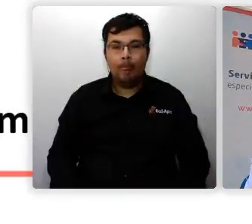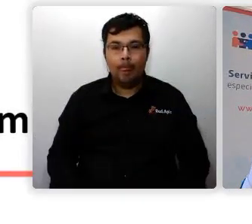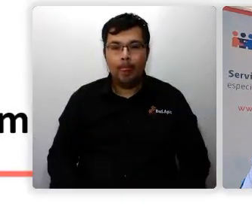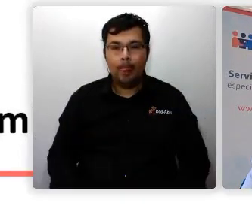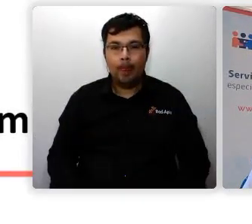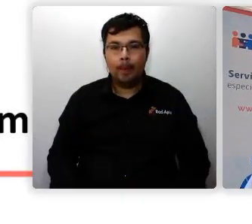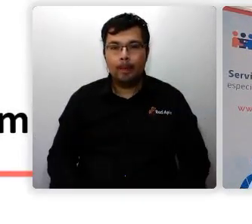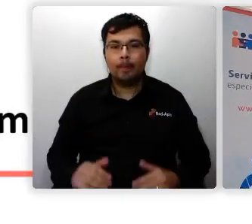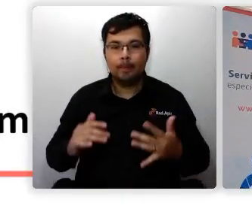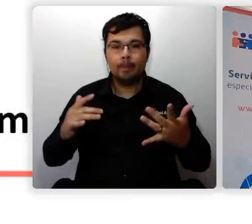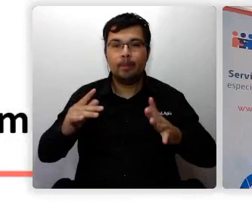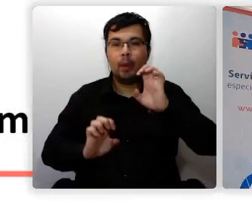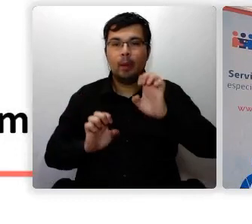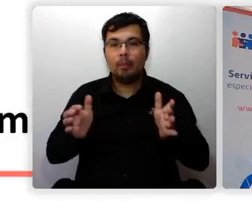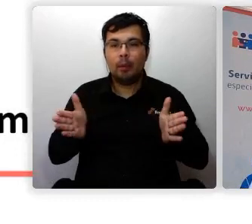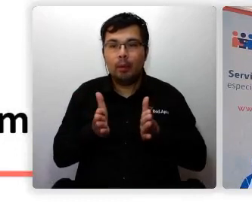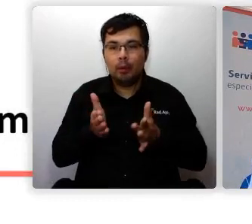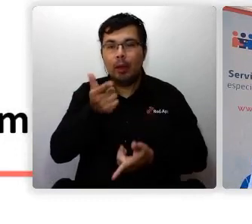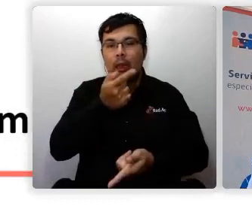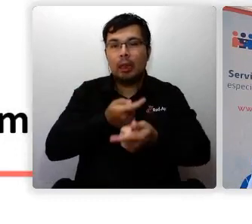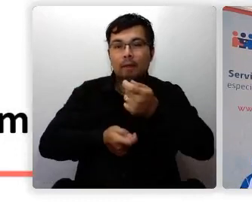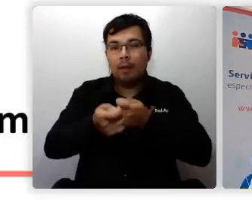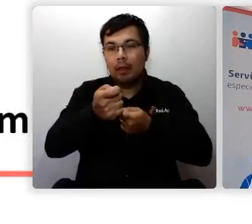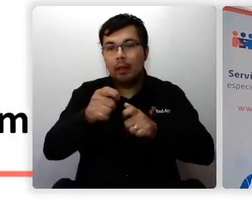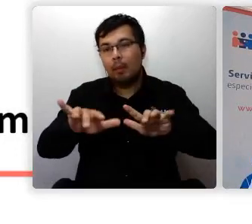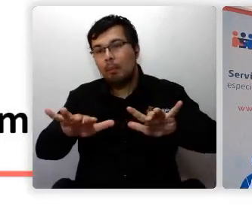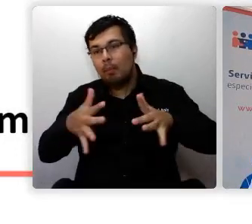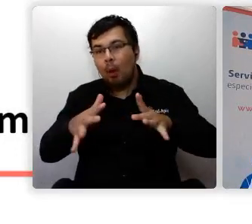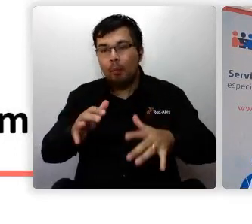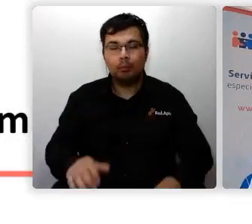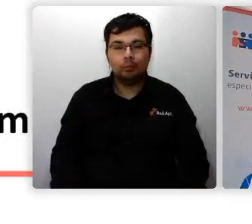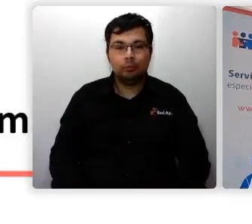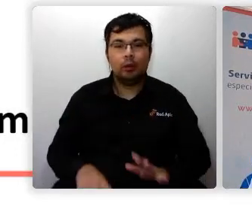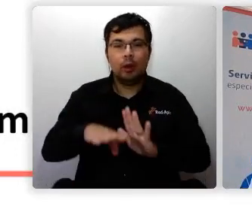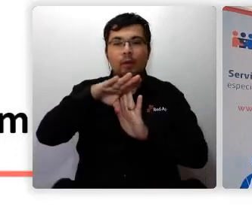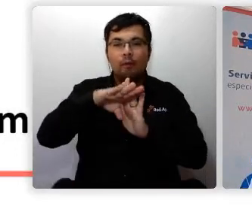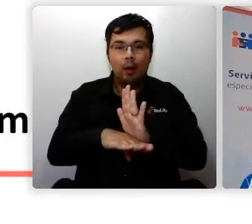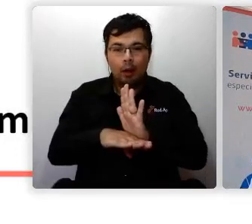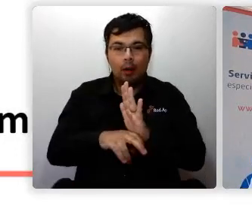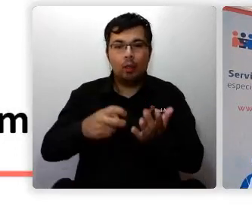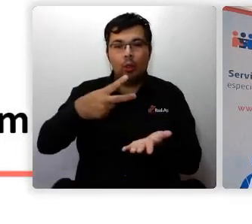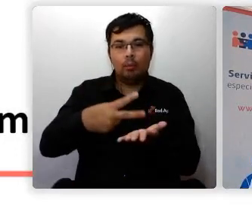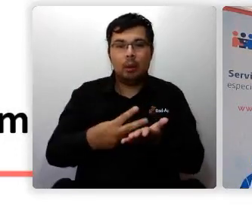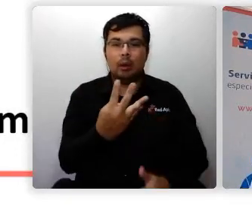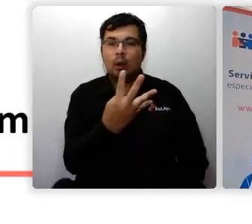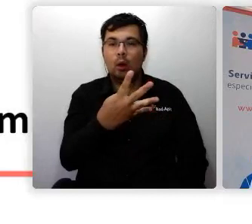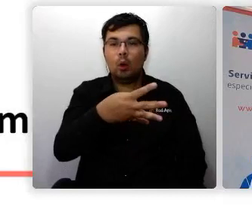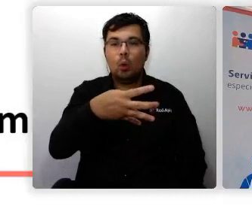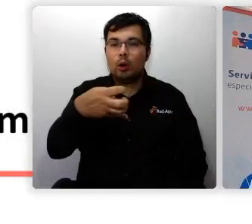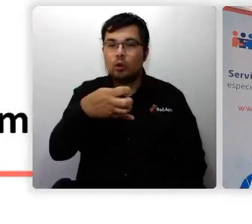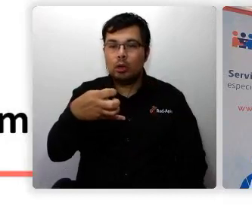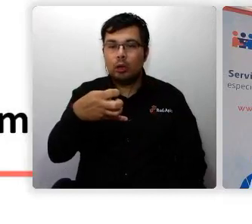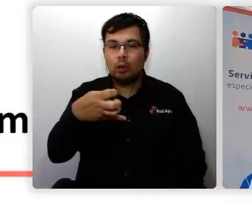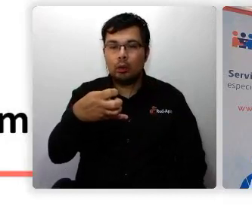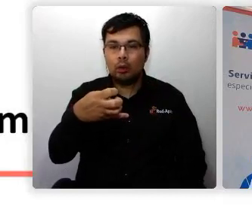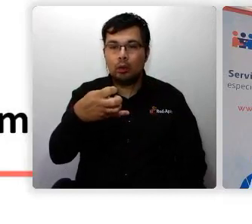que vendan del orden de bajo las 2.400 unidades de fomento al año, un poco más de 80